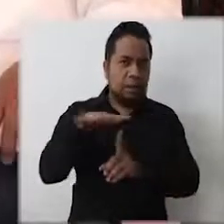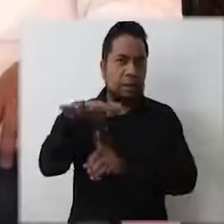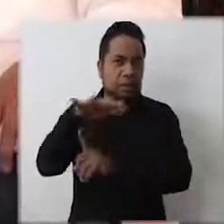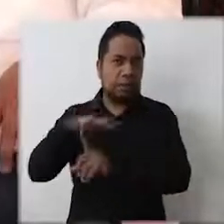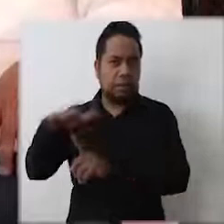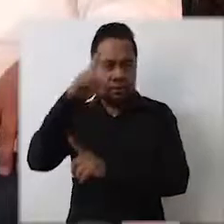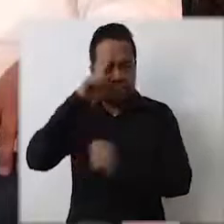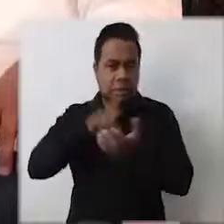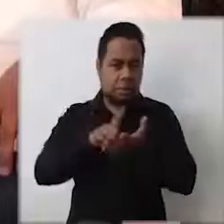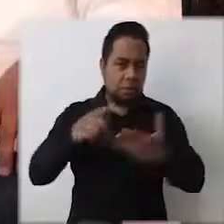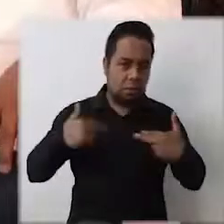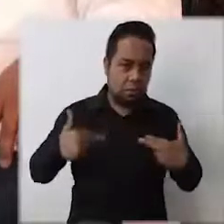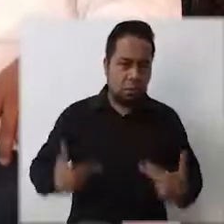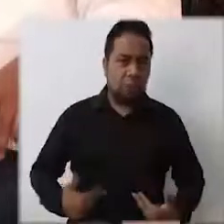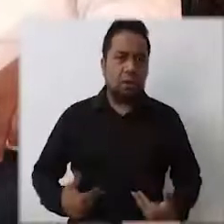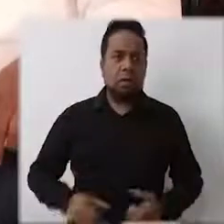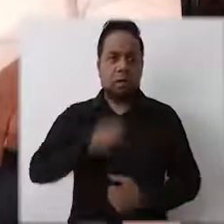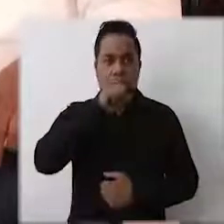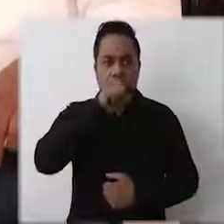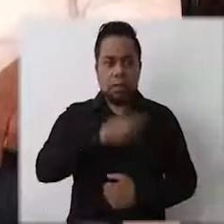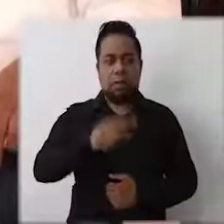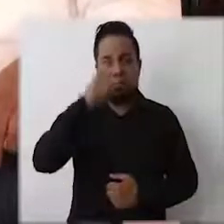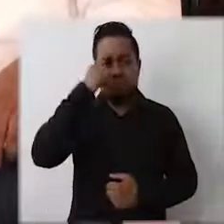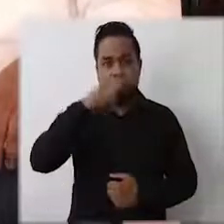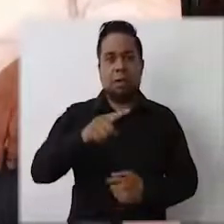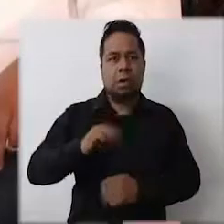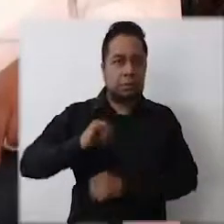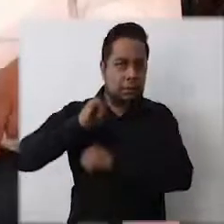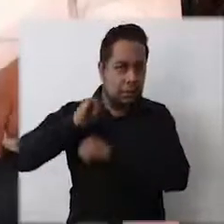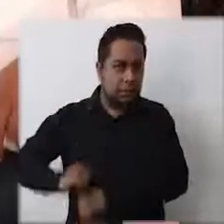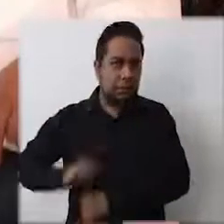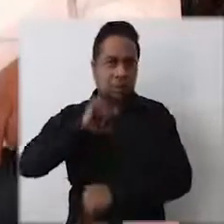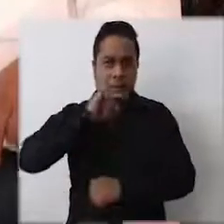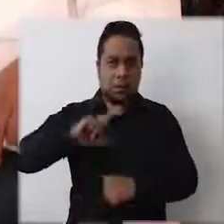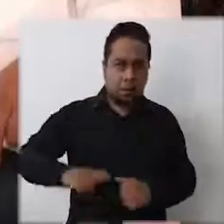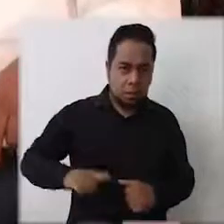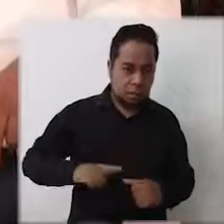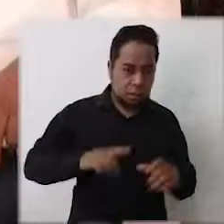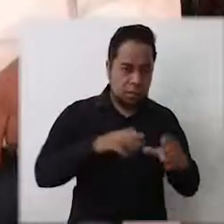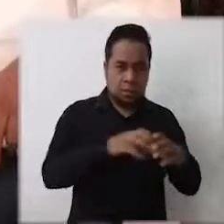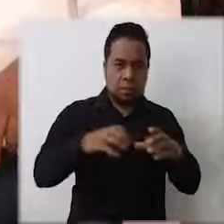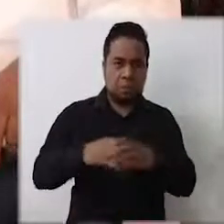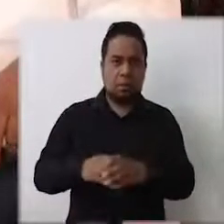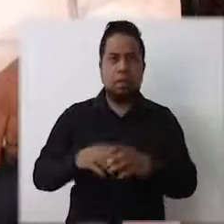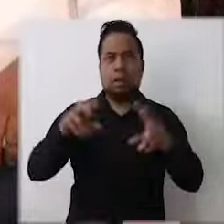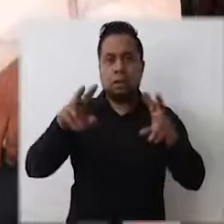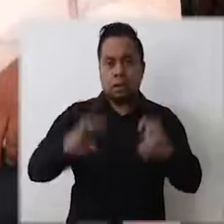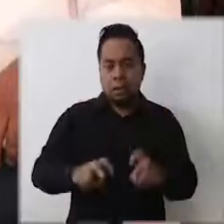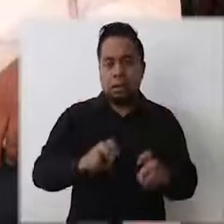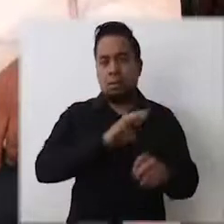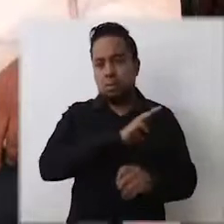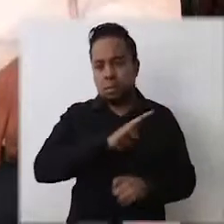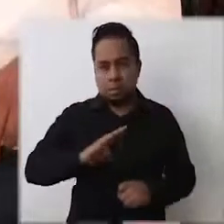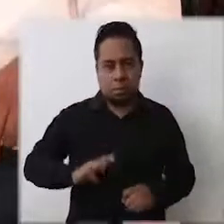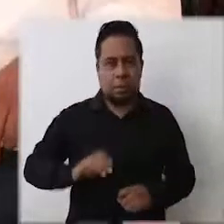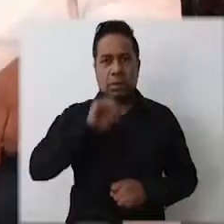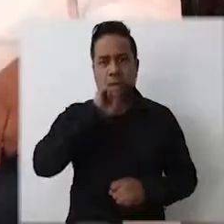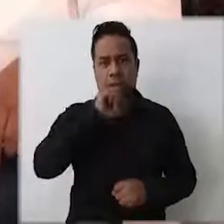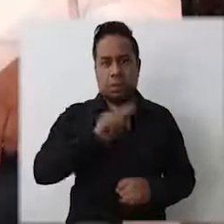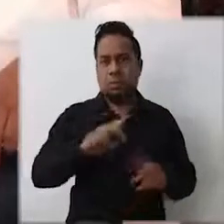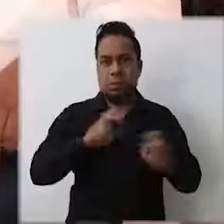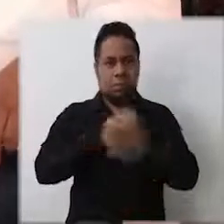de estos acontecimientos, sino de las acciones mismas a favor de ellos. Las actividades que de manera iniciativa y